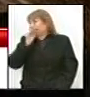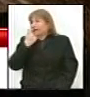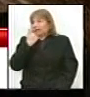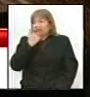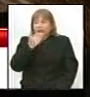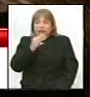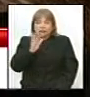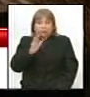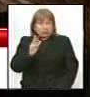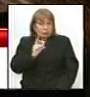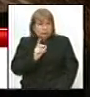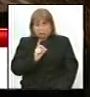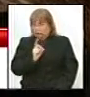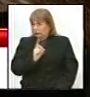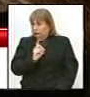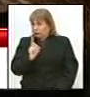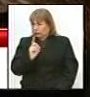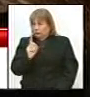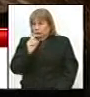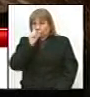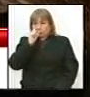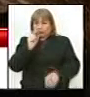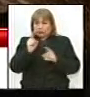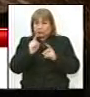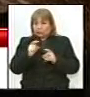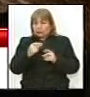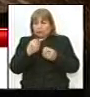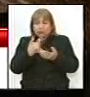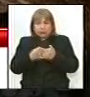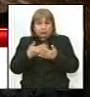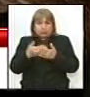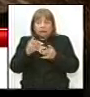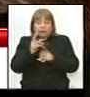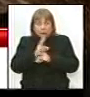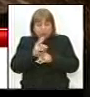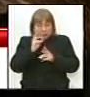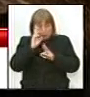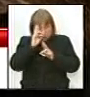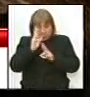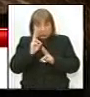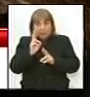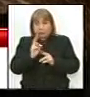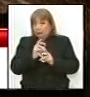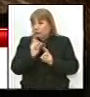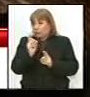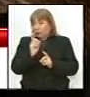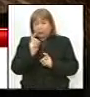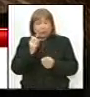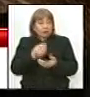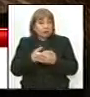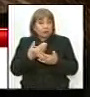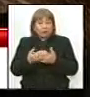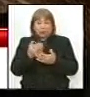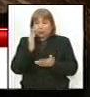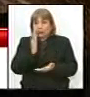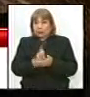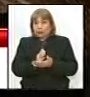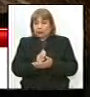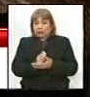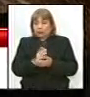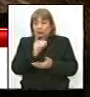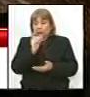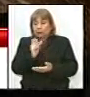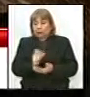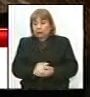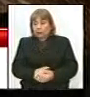políticamente que el contexto que los medios que las encuestas son respetables los medios las encuestas pero no son elementos para imponerle una sanción a una